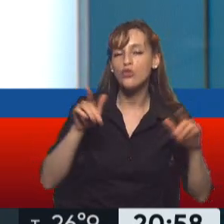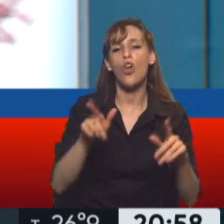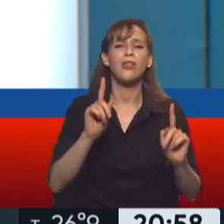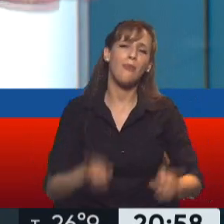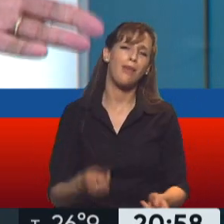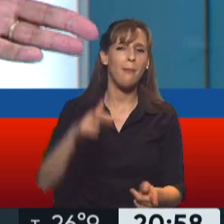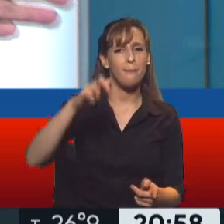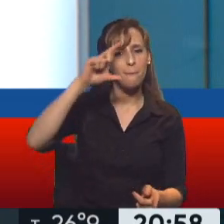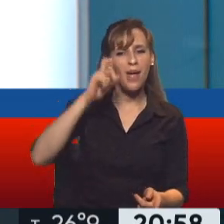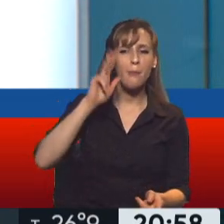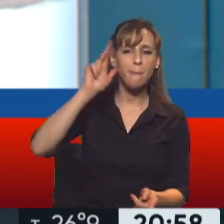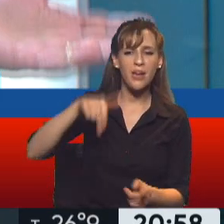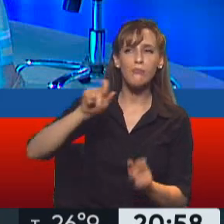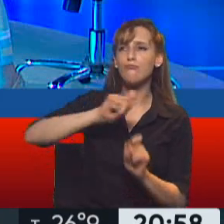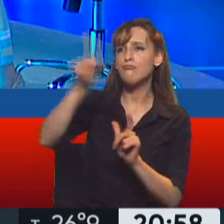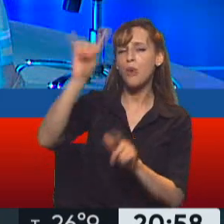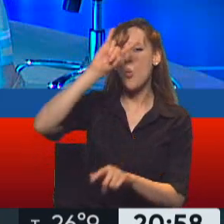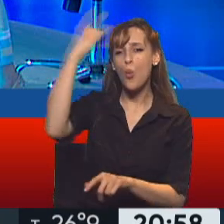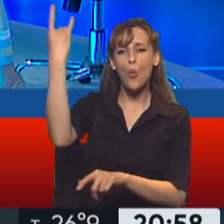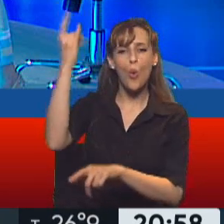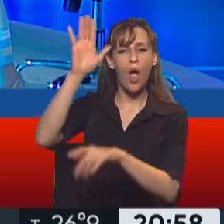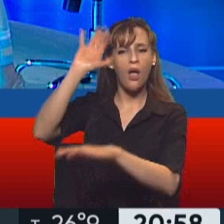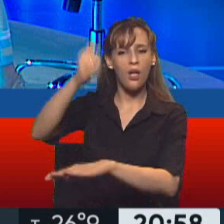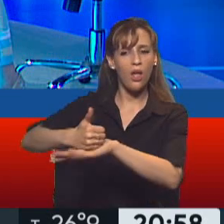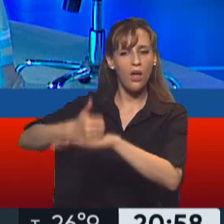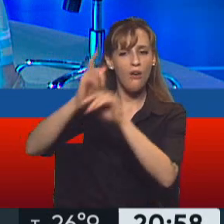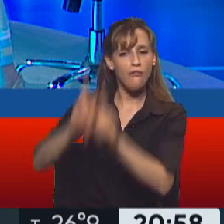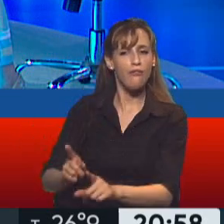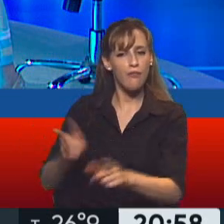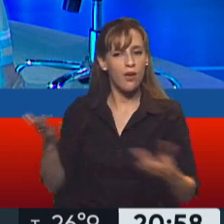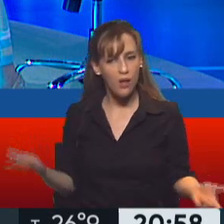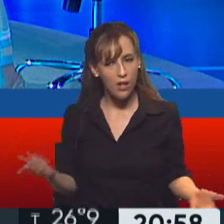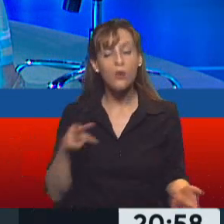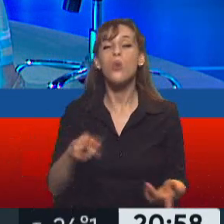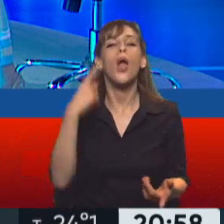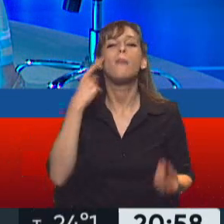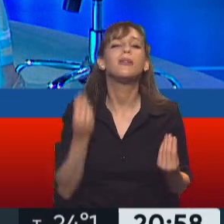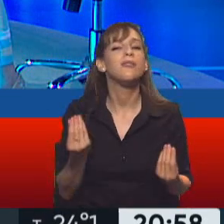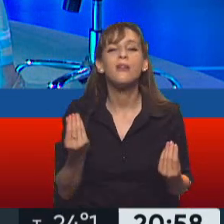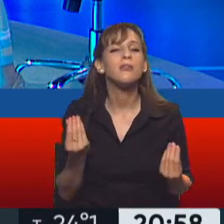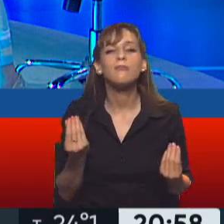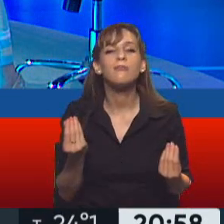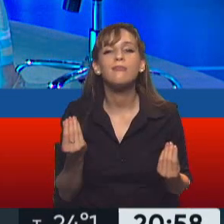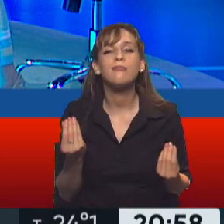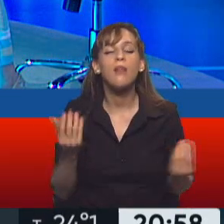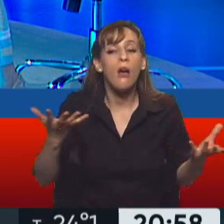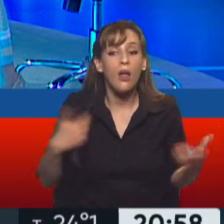Pepín, y a Estornel. Pero vos qué propones, ¿cuál sería la alternativa? Pero ¿cuál sería la alternativa? Bueno, lo que te está diciendo es,